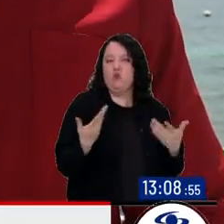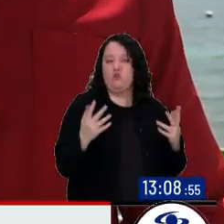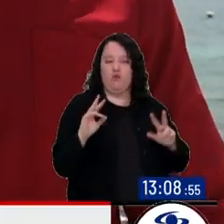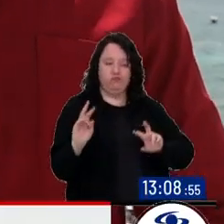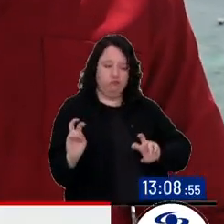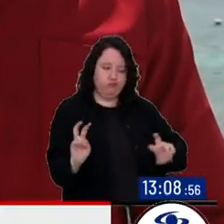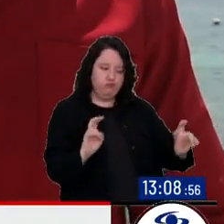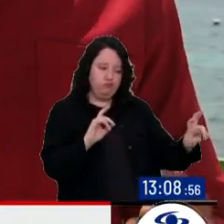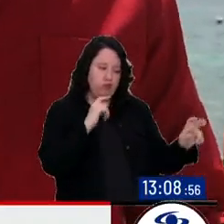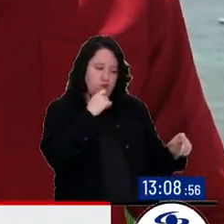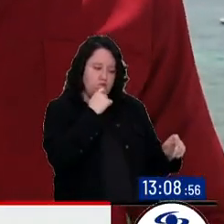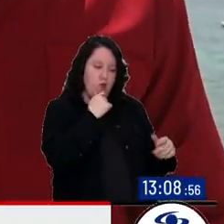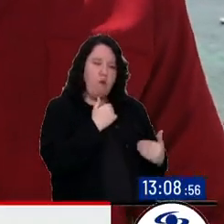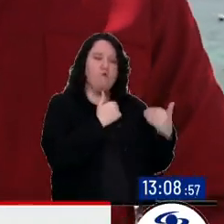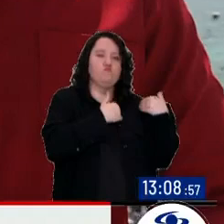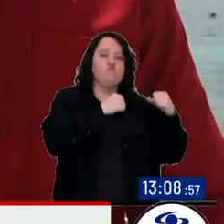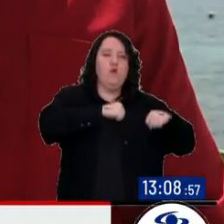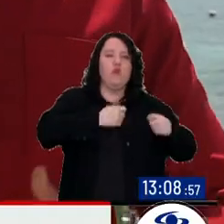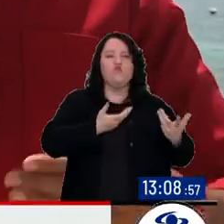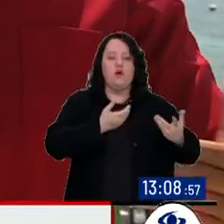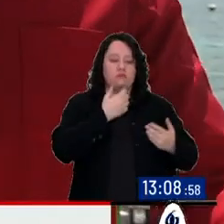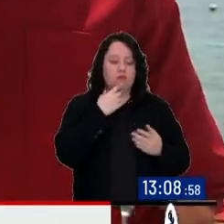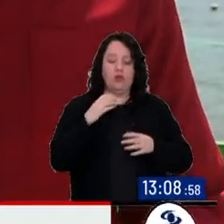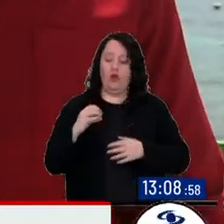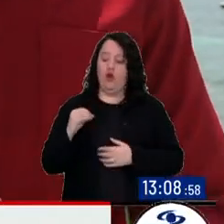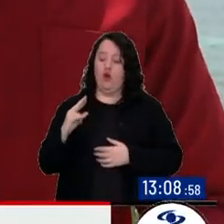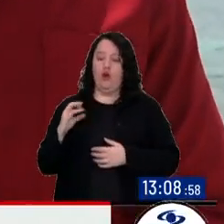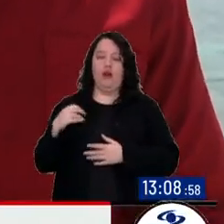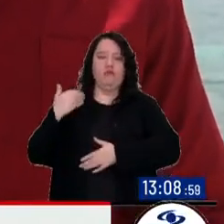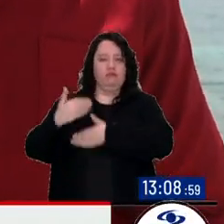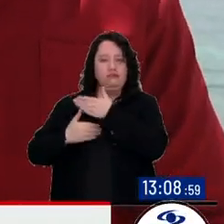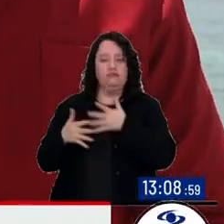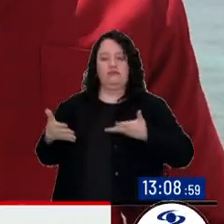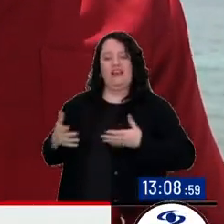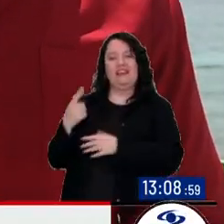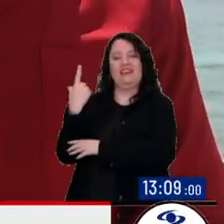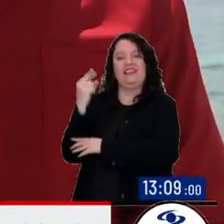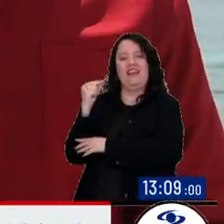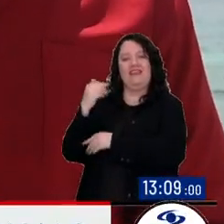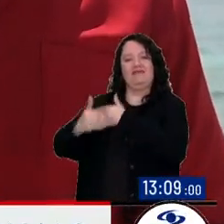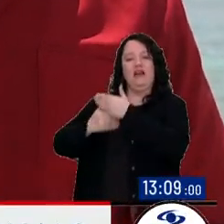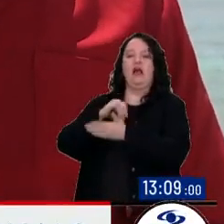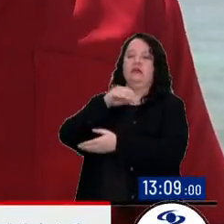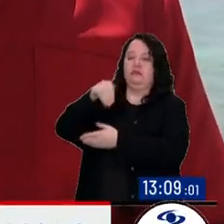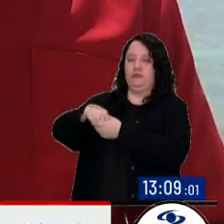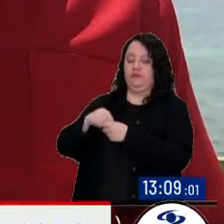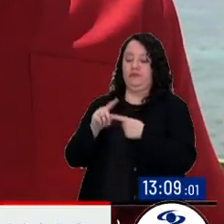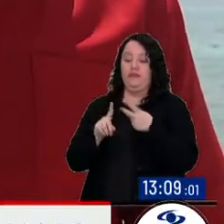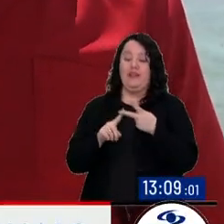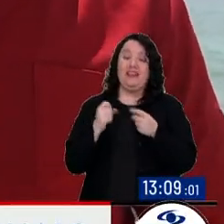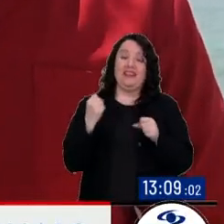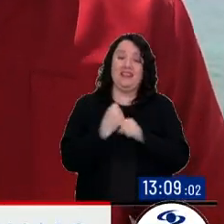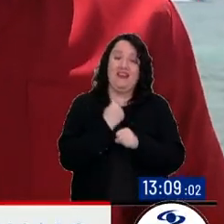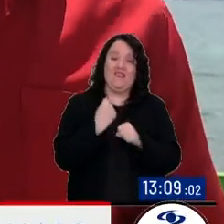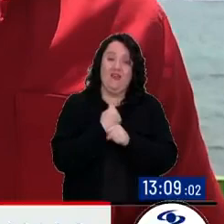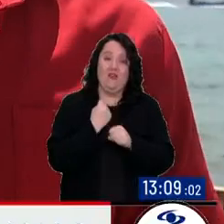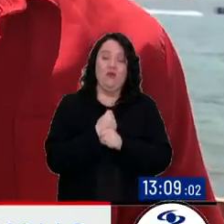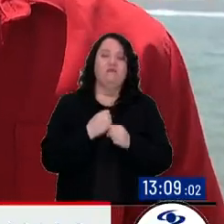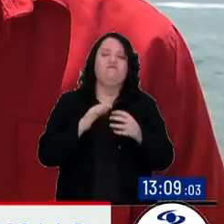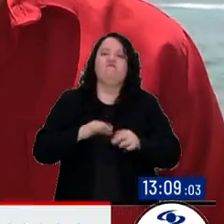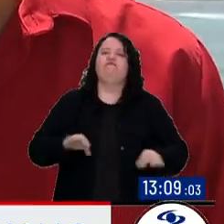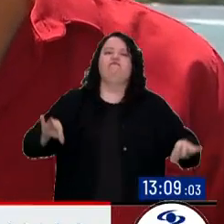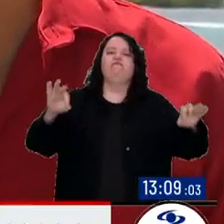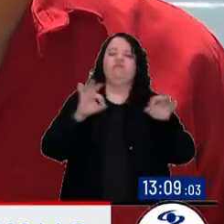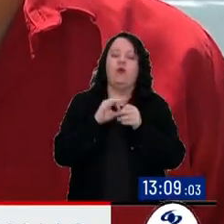de capacidad de carga y fortaleciendo la OCRE en todos sus procesos de digitalización. Con respecto al empleo, es importante notar que